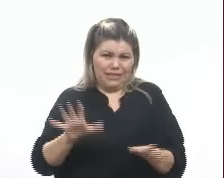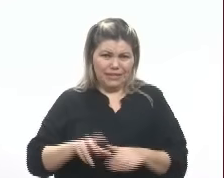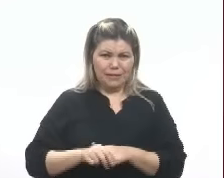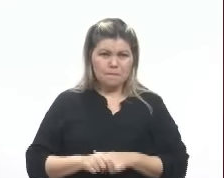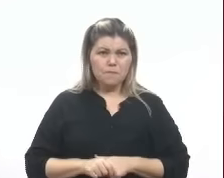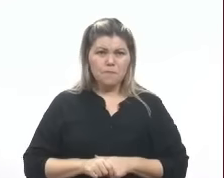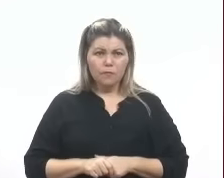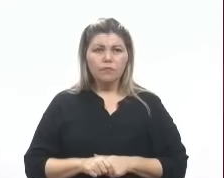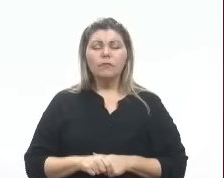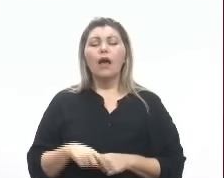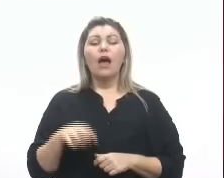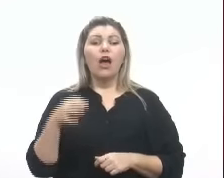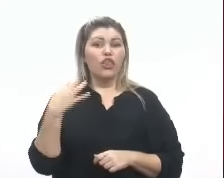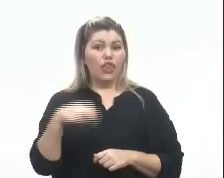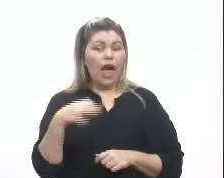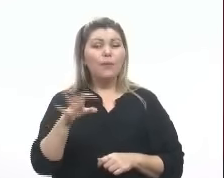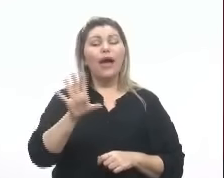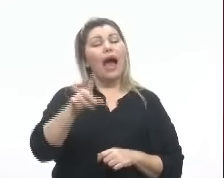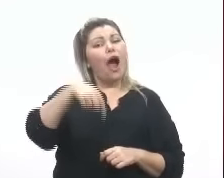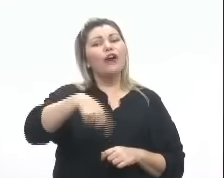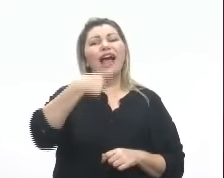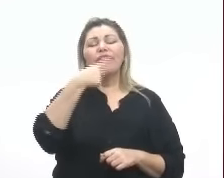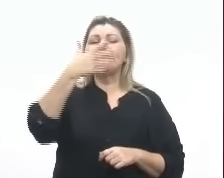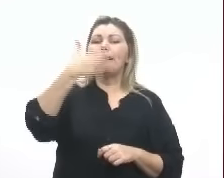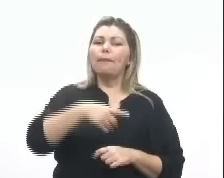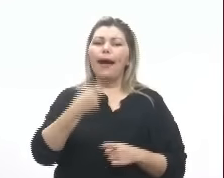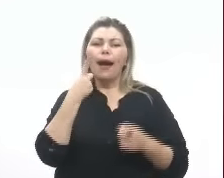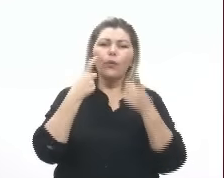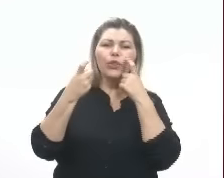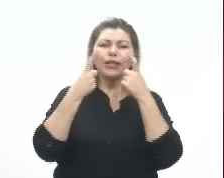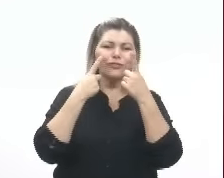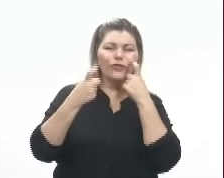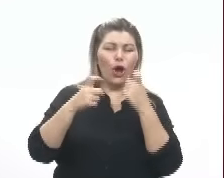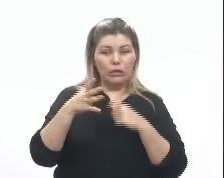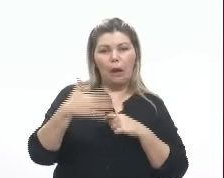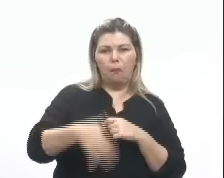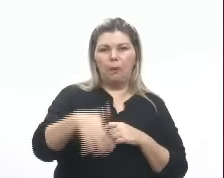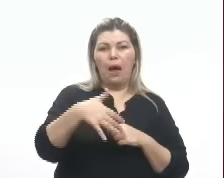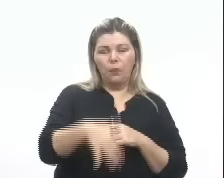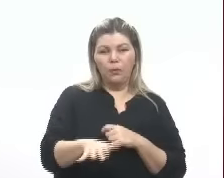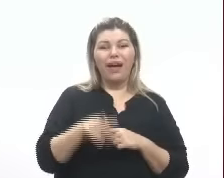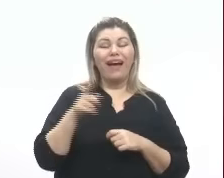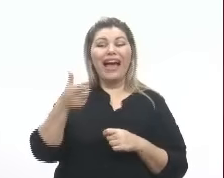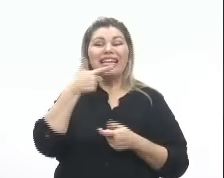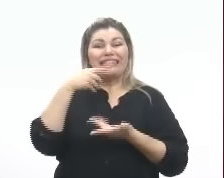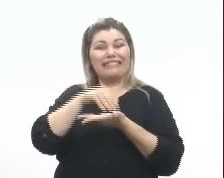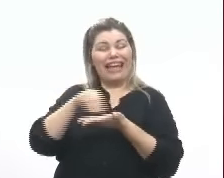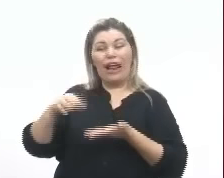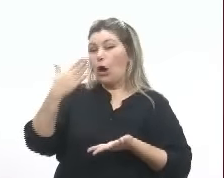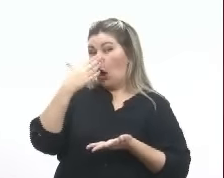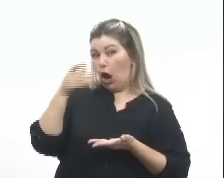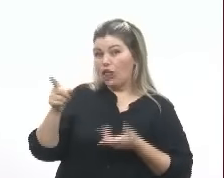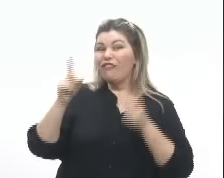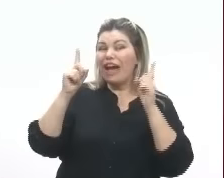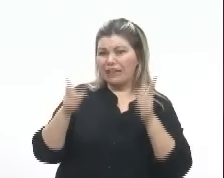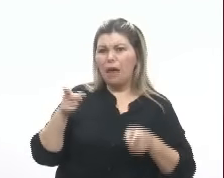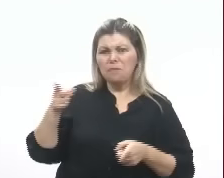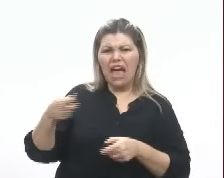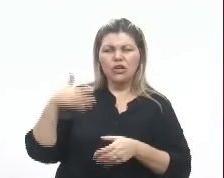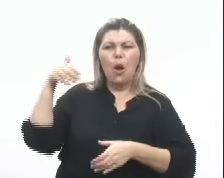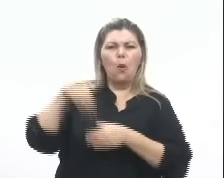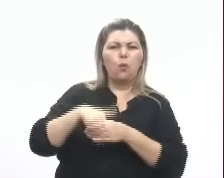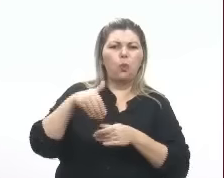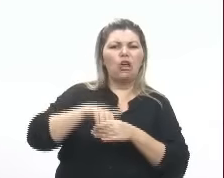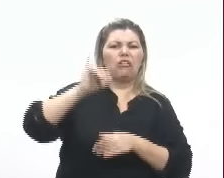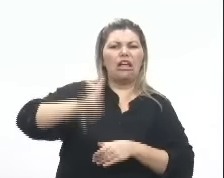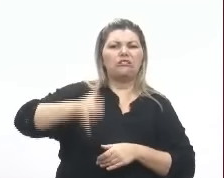Cuando deberían hacerlo. Ahora dice que van a hacer una auditoría. Ahí se estaba quejando la senadora de Córdoba que también le vota todo. Dice que